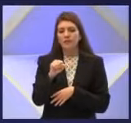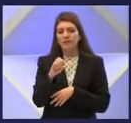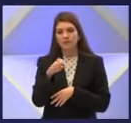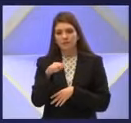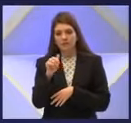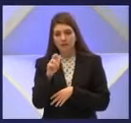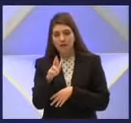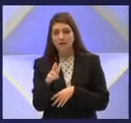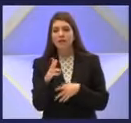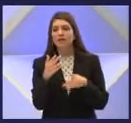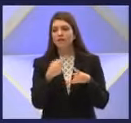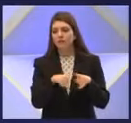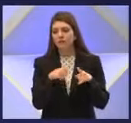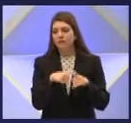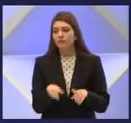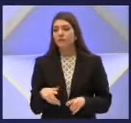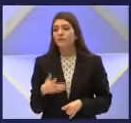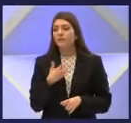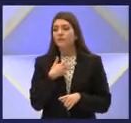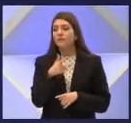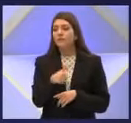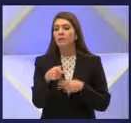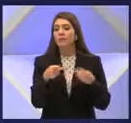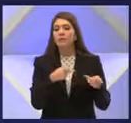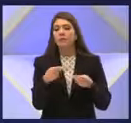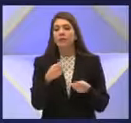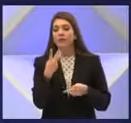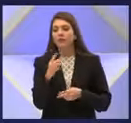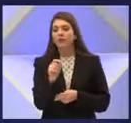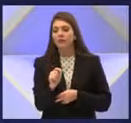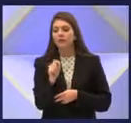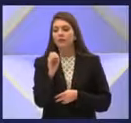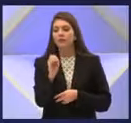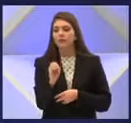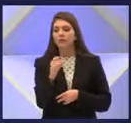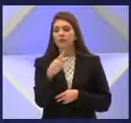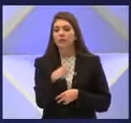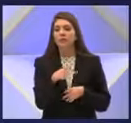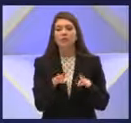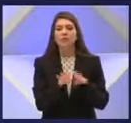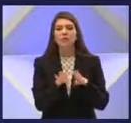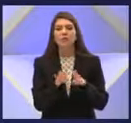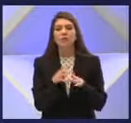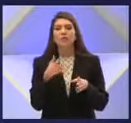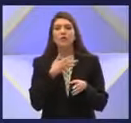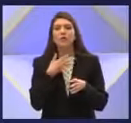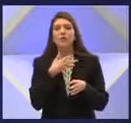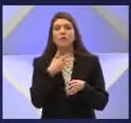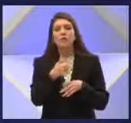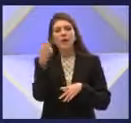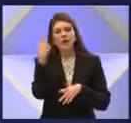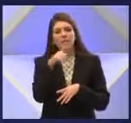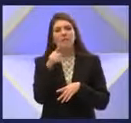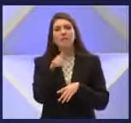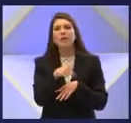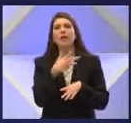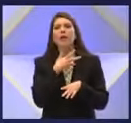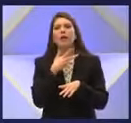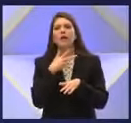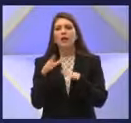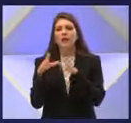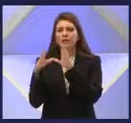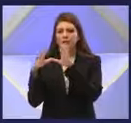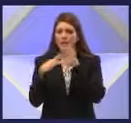órbita 2.0 que es el mapa de ruta de industria espacial mexicana que incluye los nanosatélites lo que se llama el downstream las